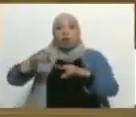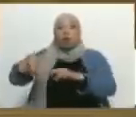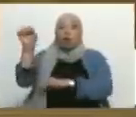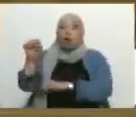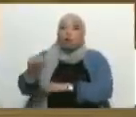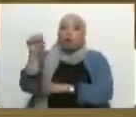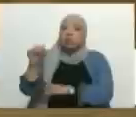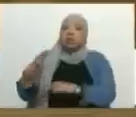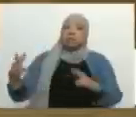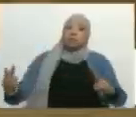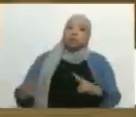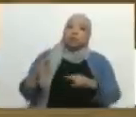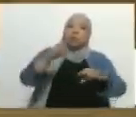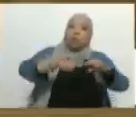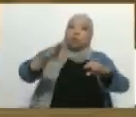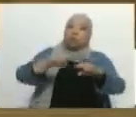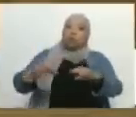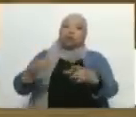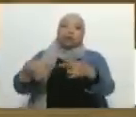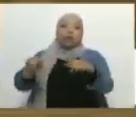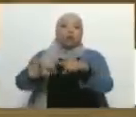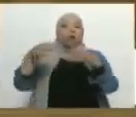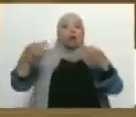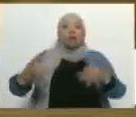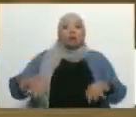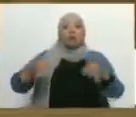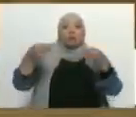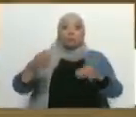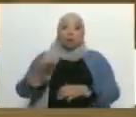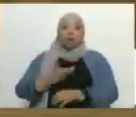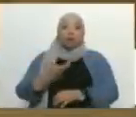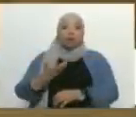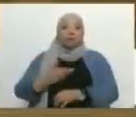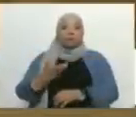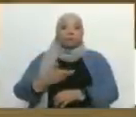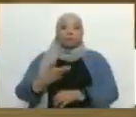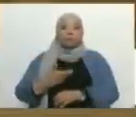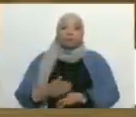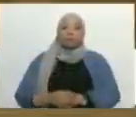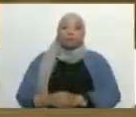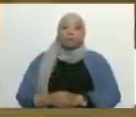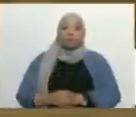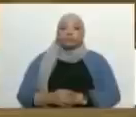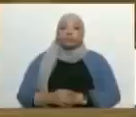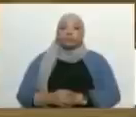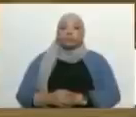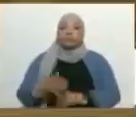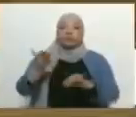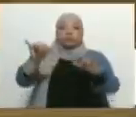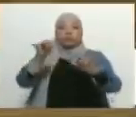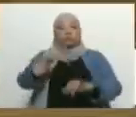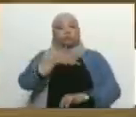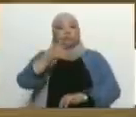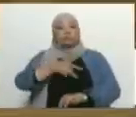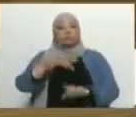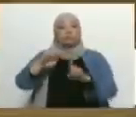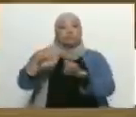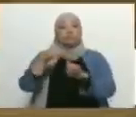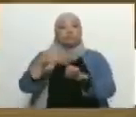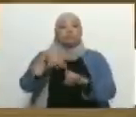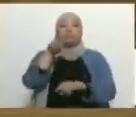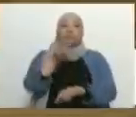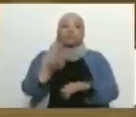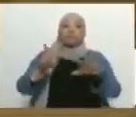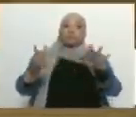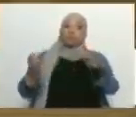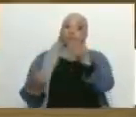No es la misma condición del ciudadano, señor alcalde Ernesto Paraquey. En estos mismos espacios, el